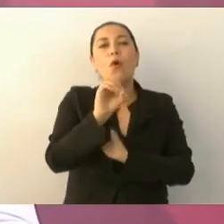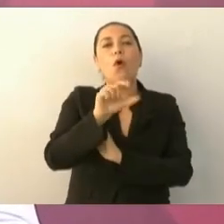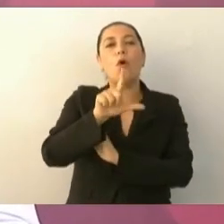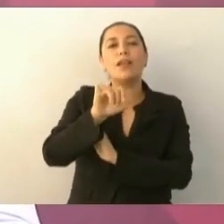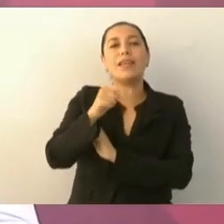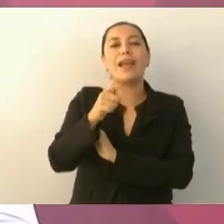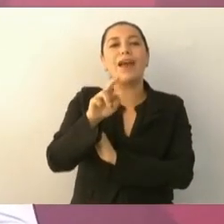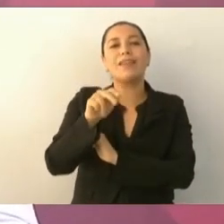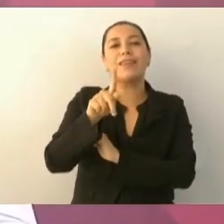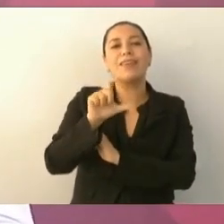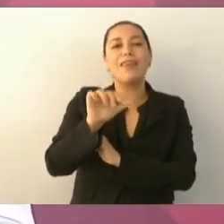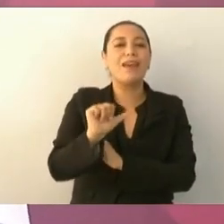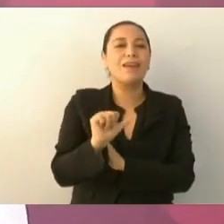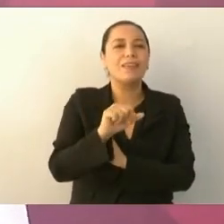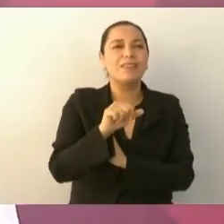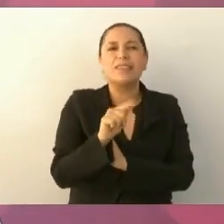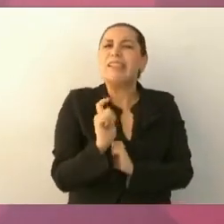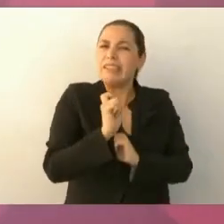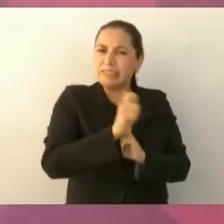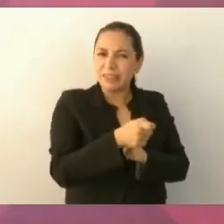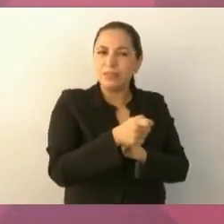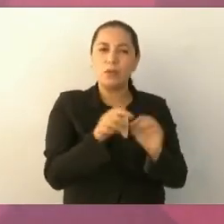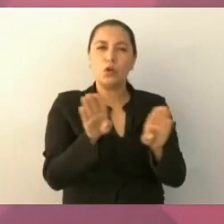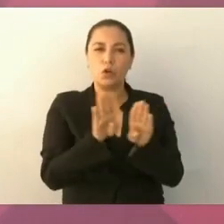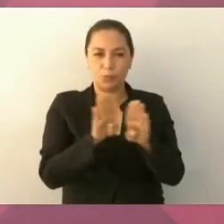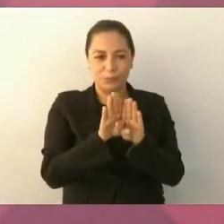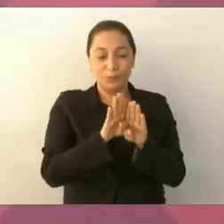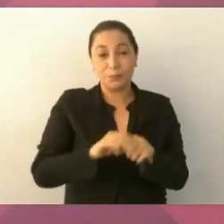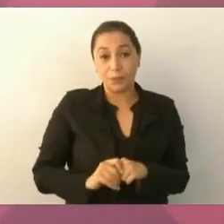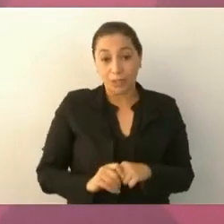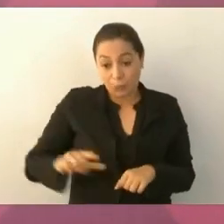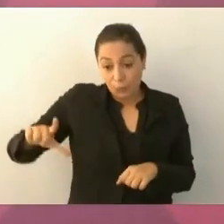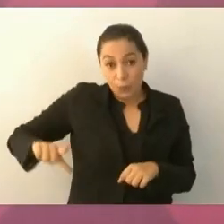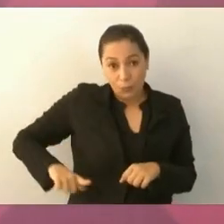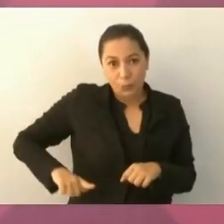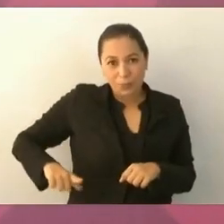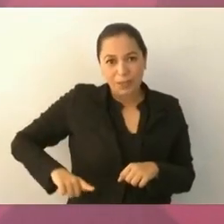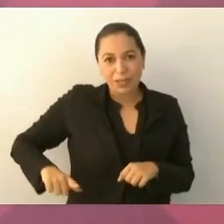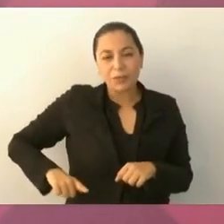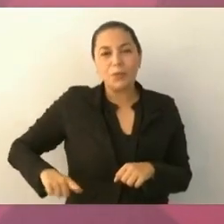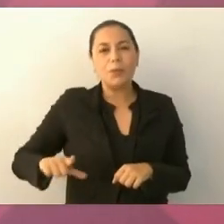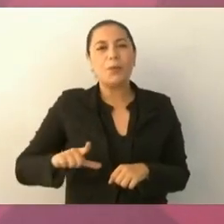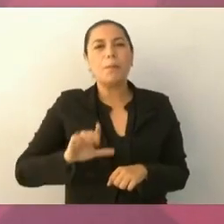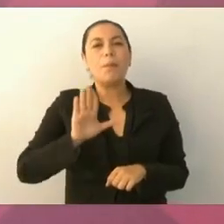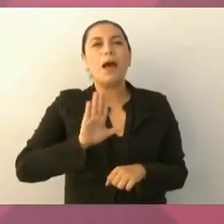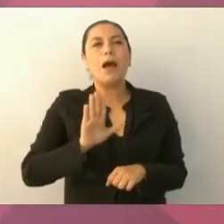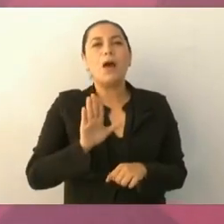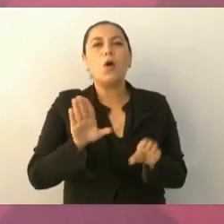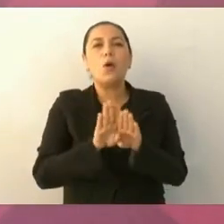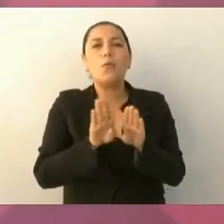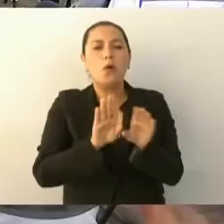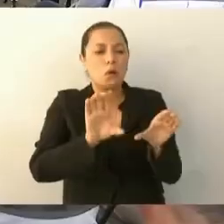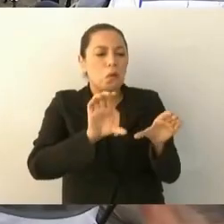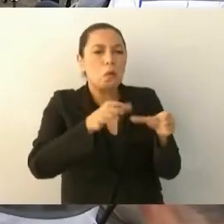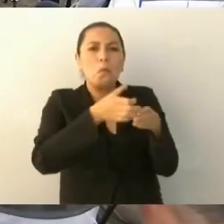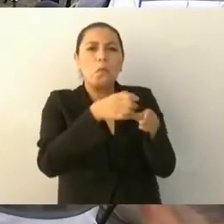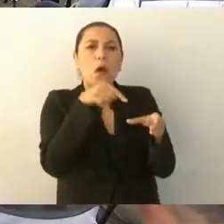Es decir, es el gobierno de una